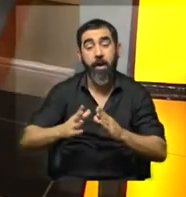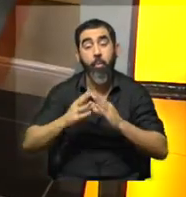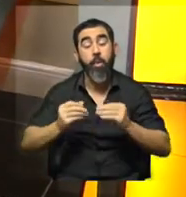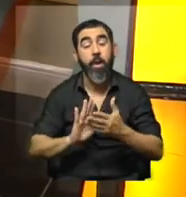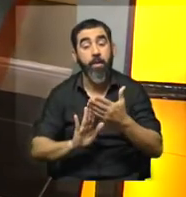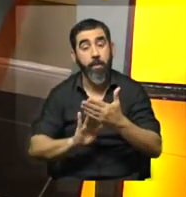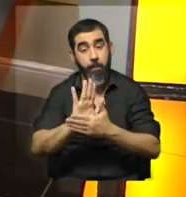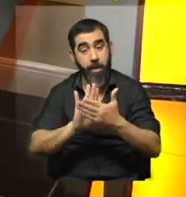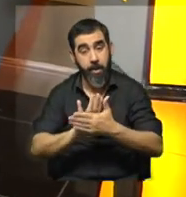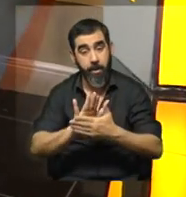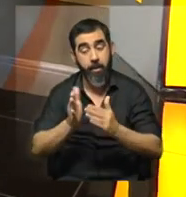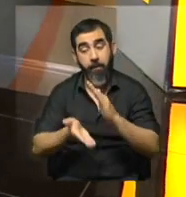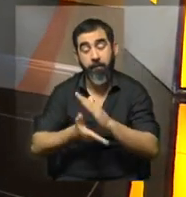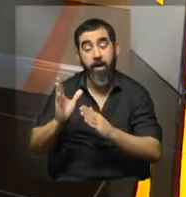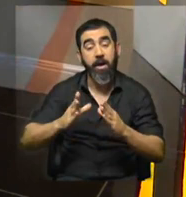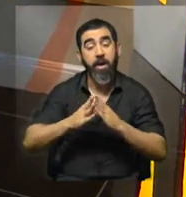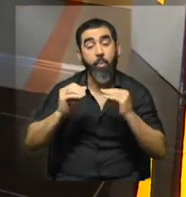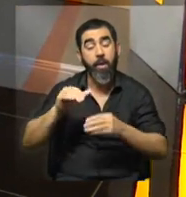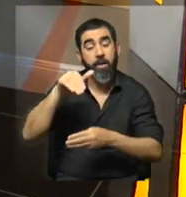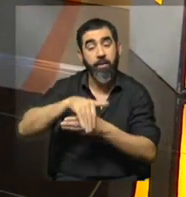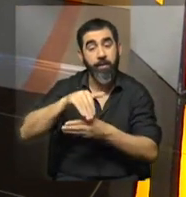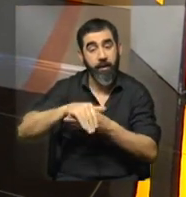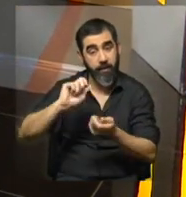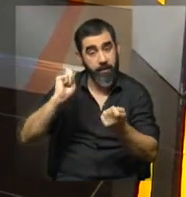Los que van a la escuela por la tarde...